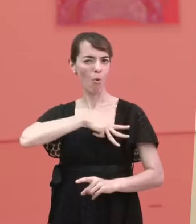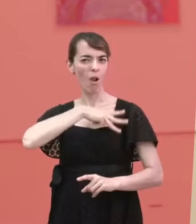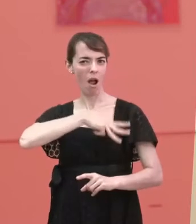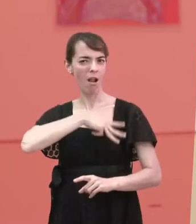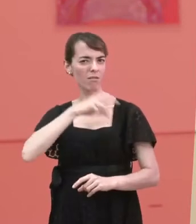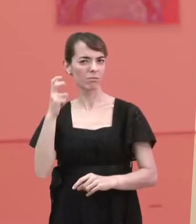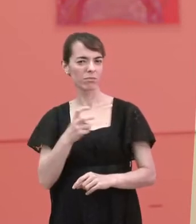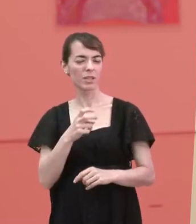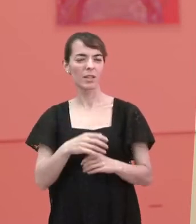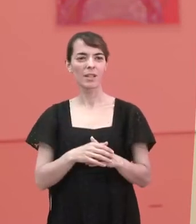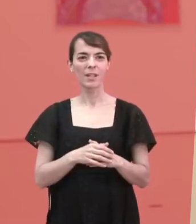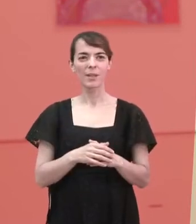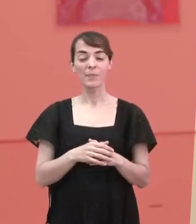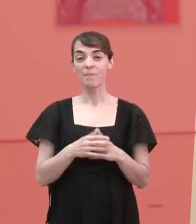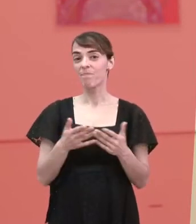pues